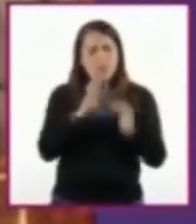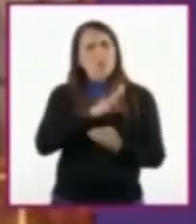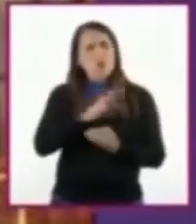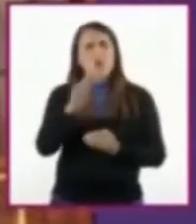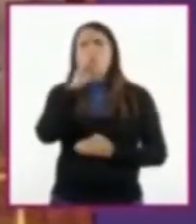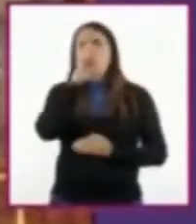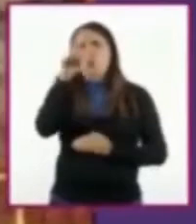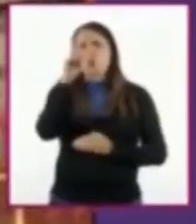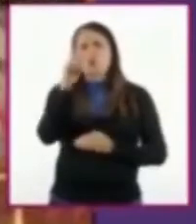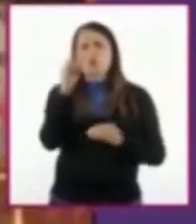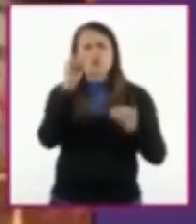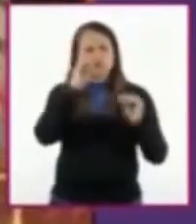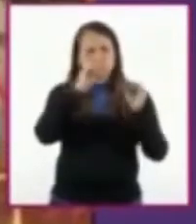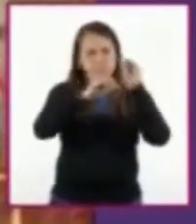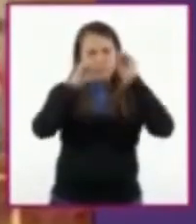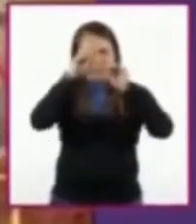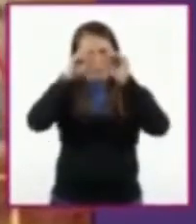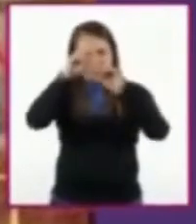eléctrico.